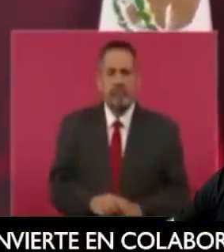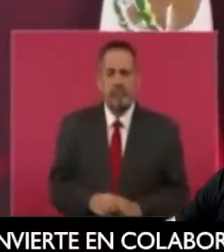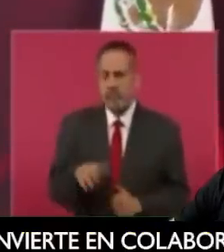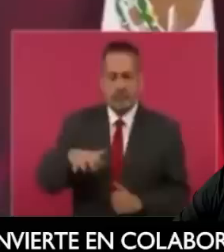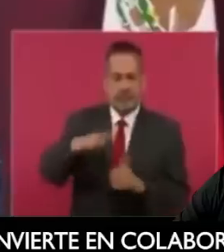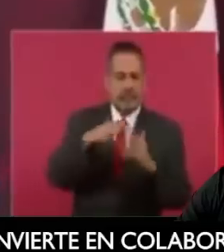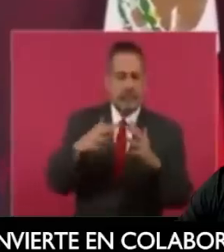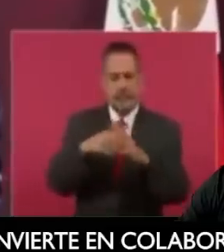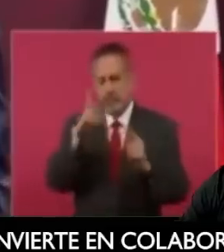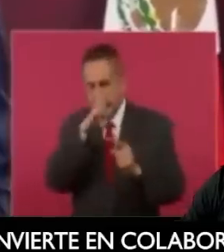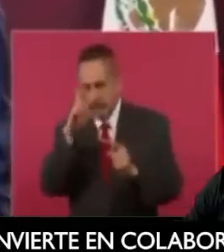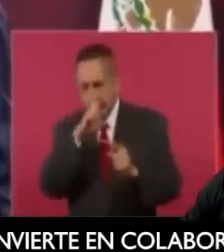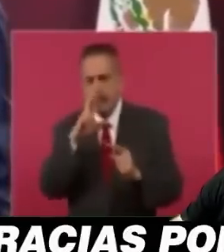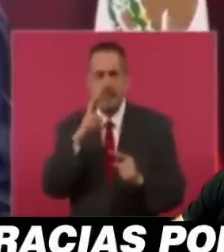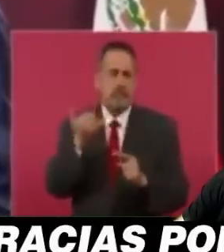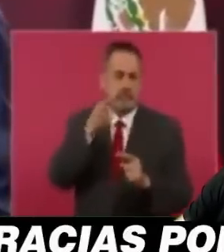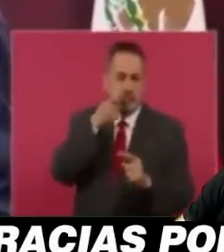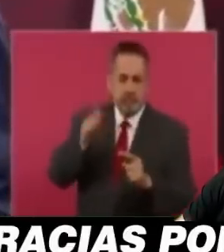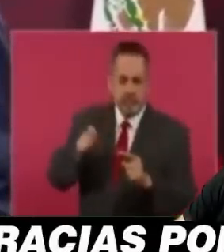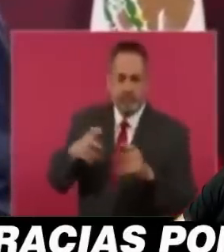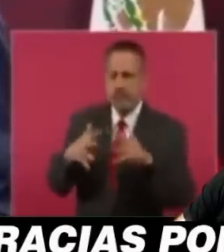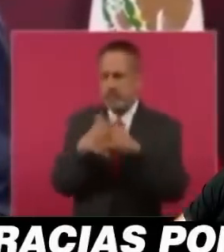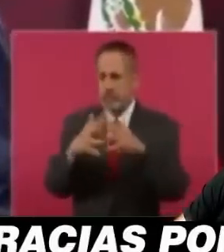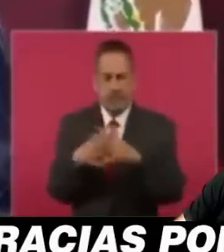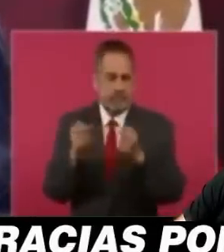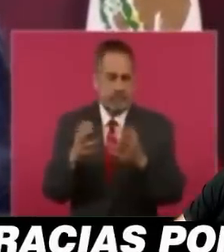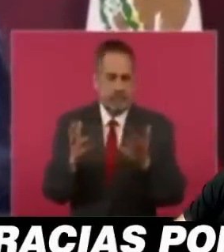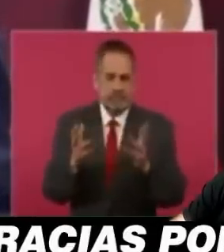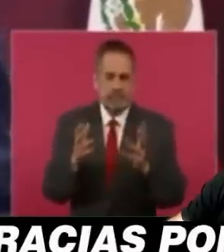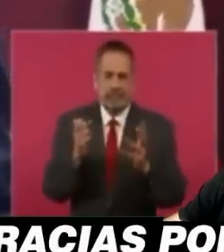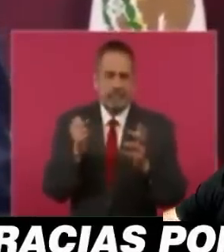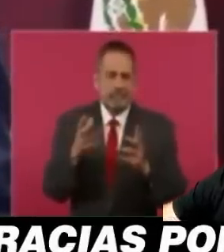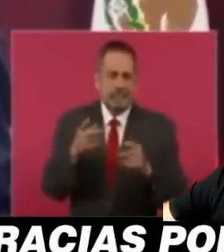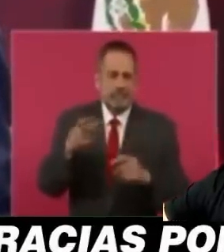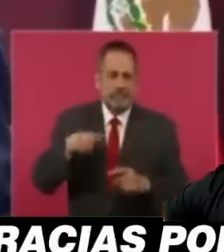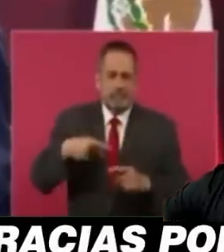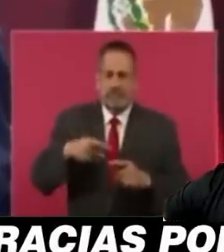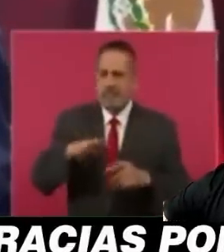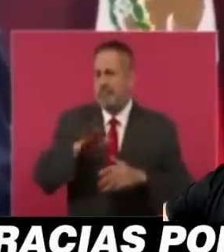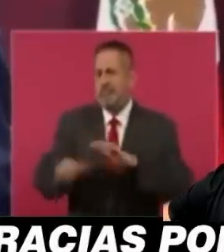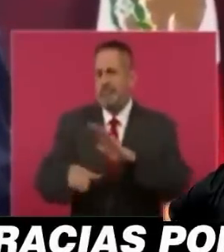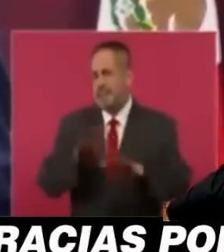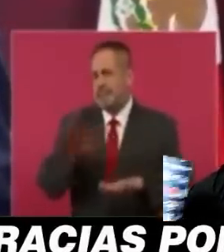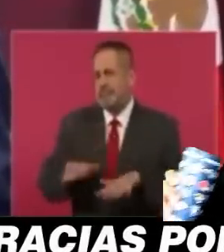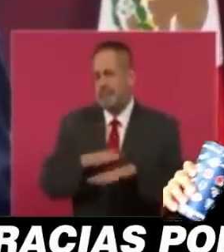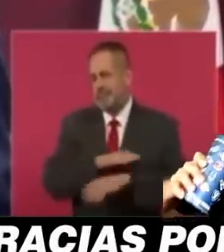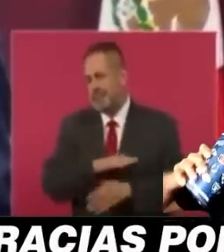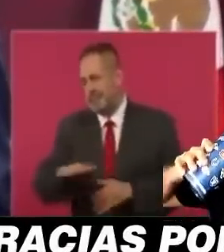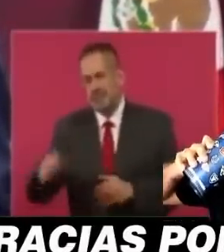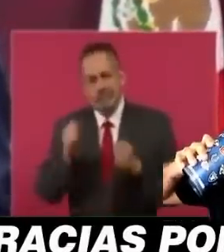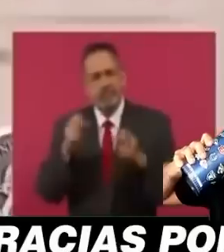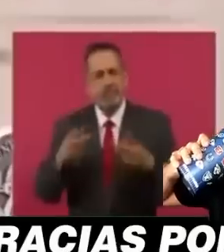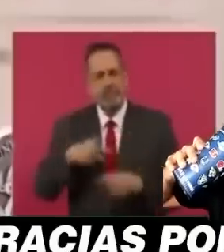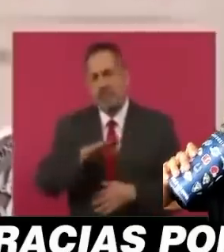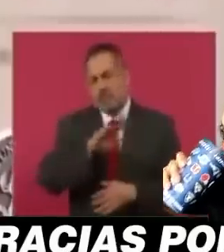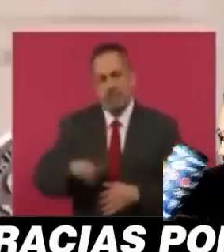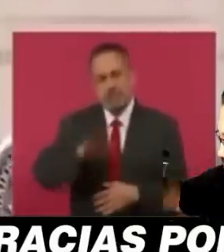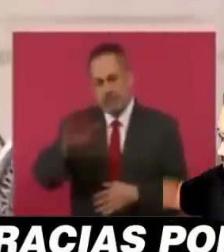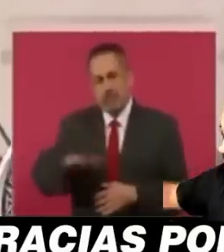en la guerra de Rusia y Ucrania, porque pierden la vida muchas personas,